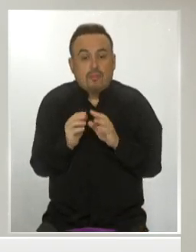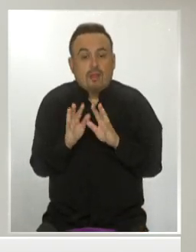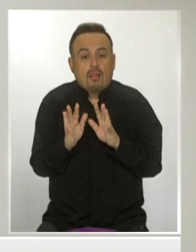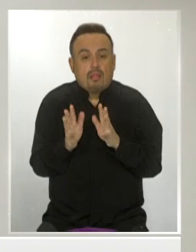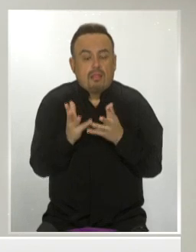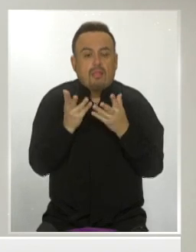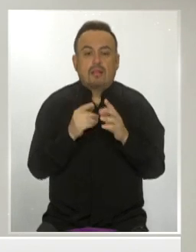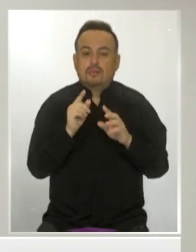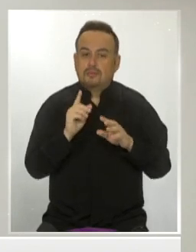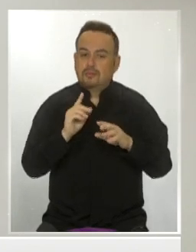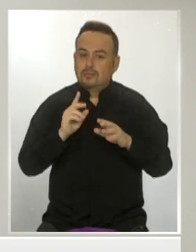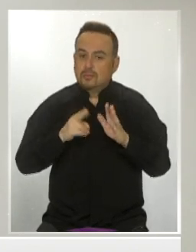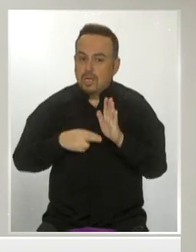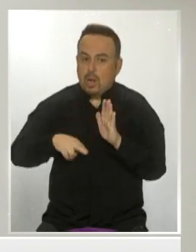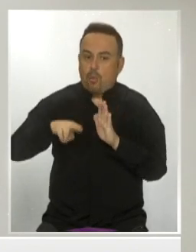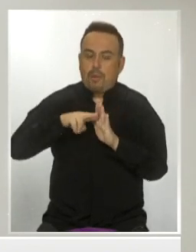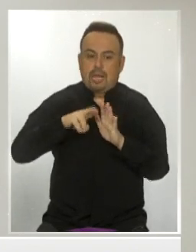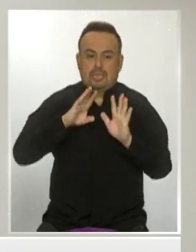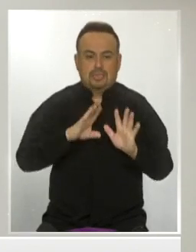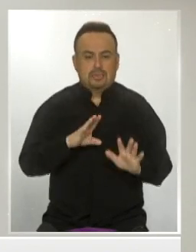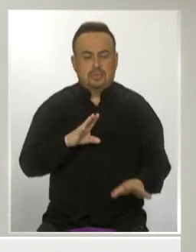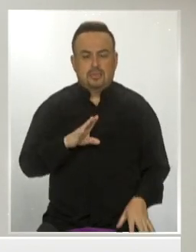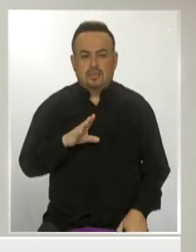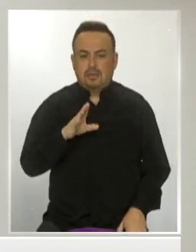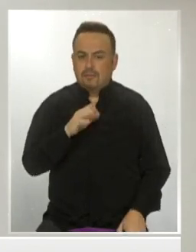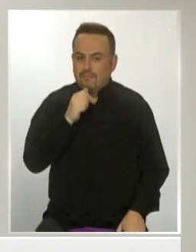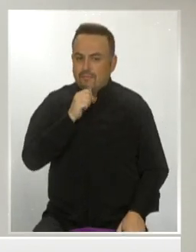recuperación, pero estando aún bastante